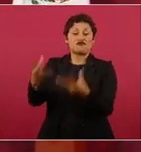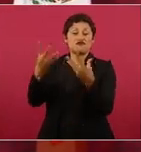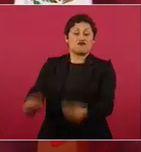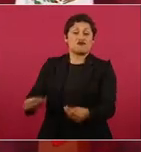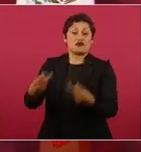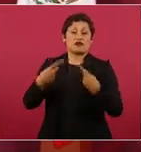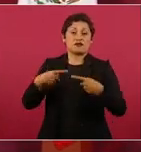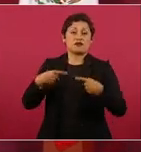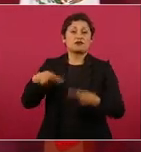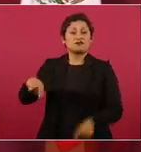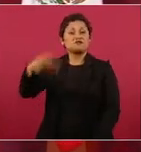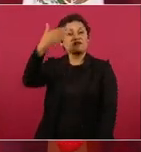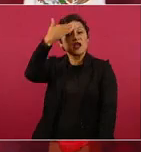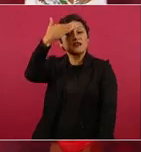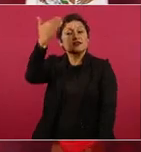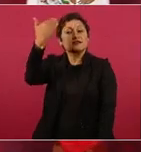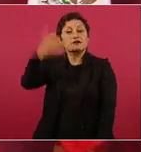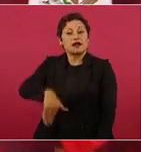consciente.